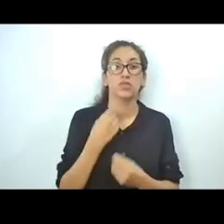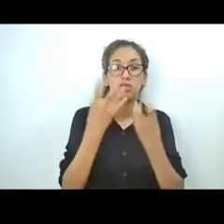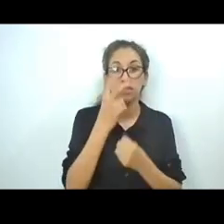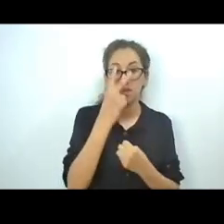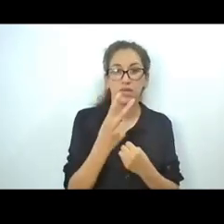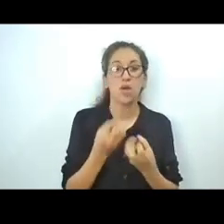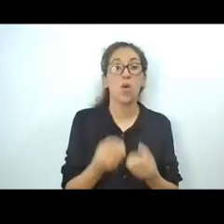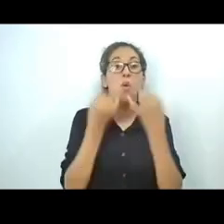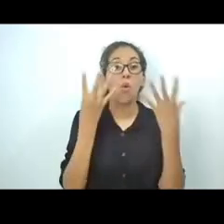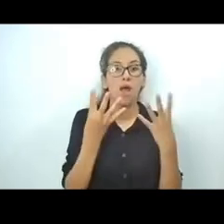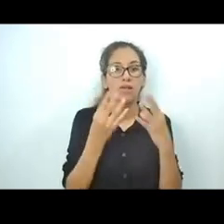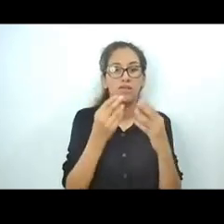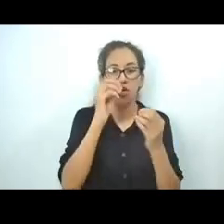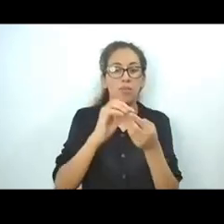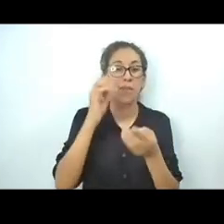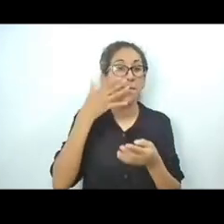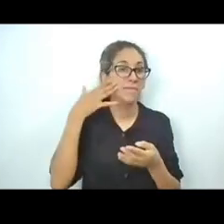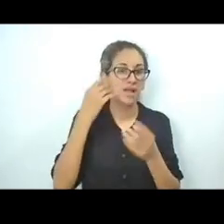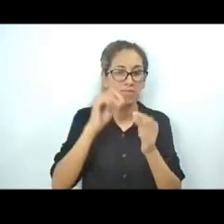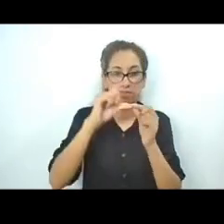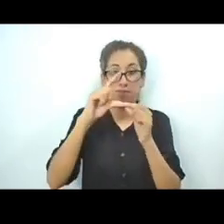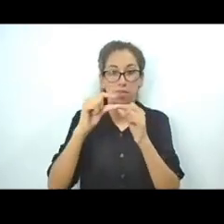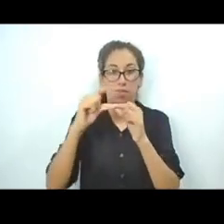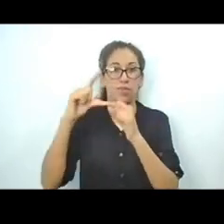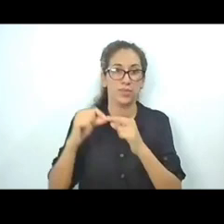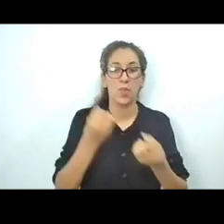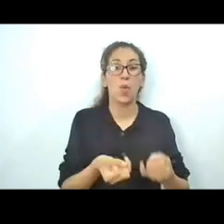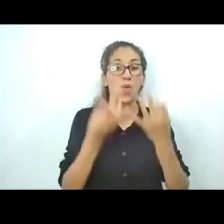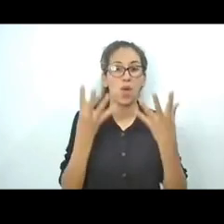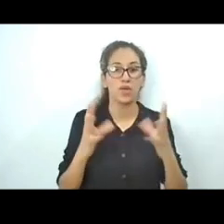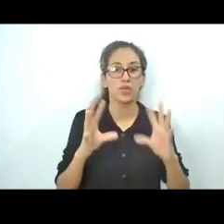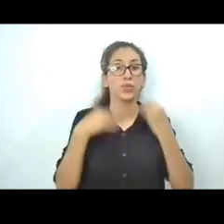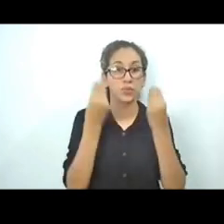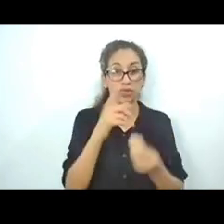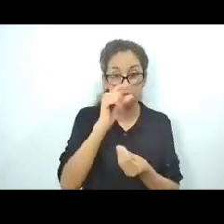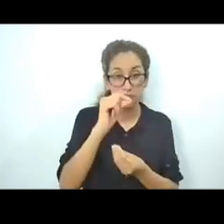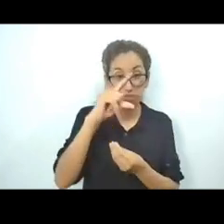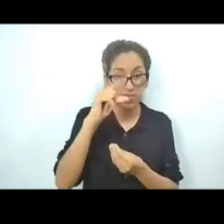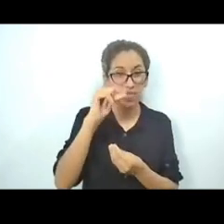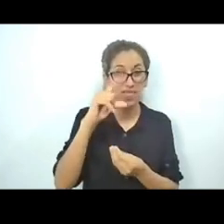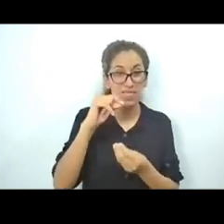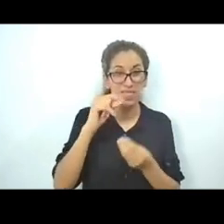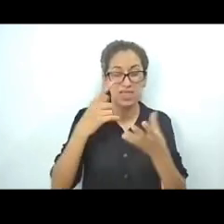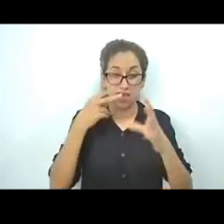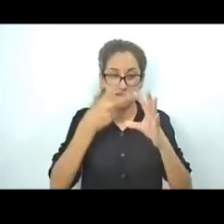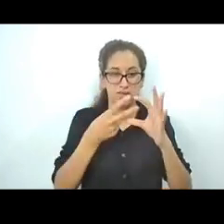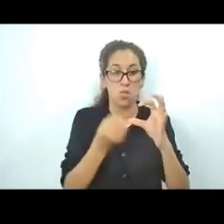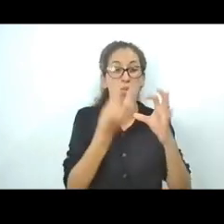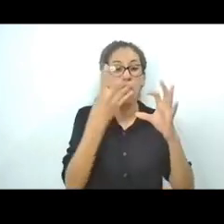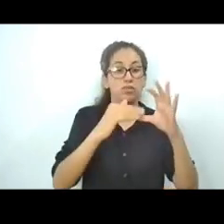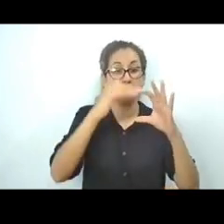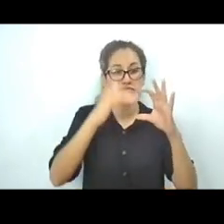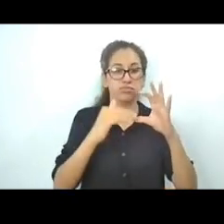has eyaculado, quiero ver cuánto semen ha salido, porque con eso estoy midiendo tu orgasmo, qué tanto